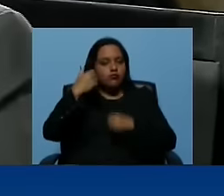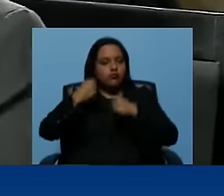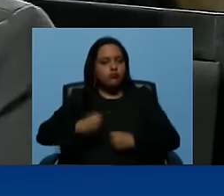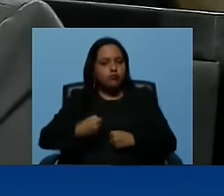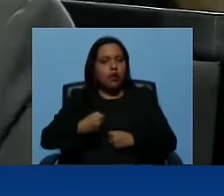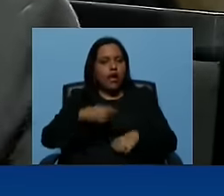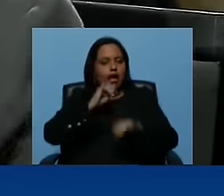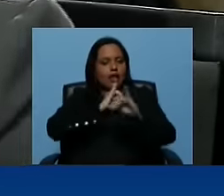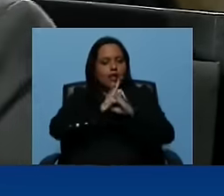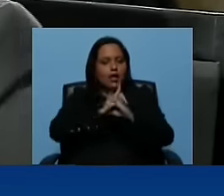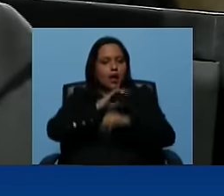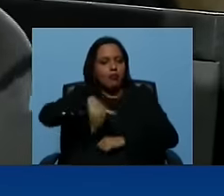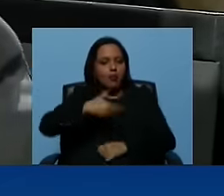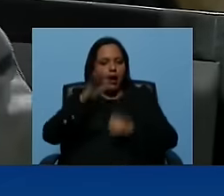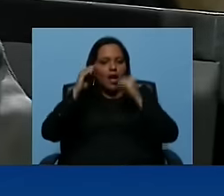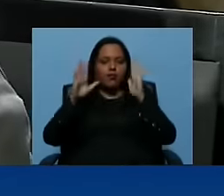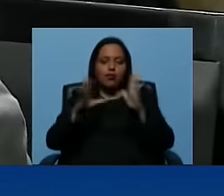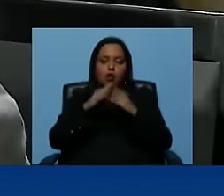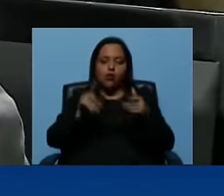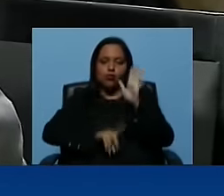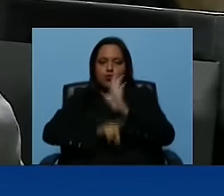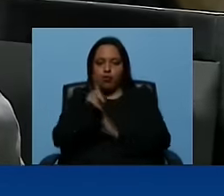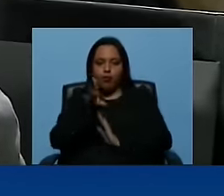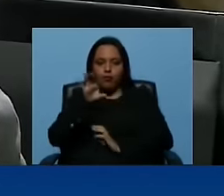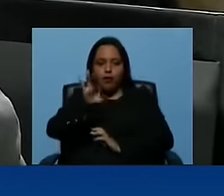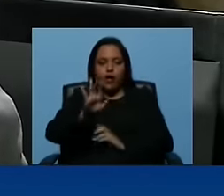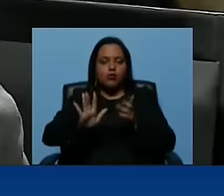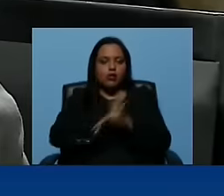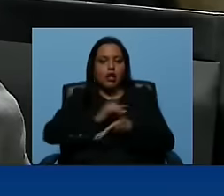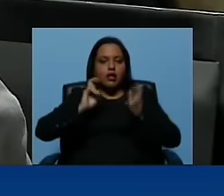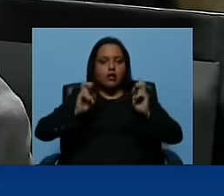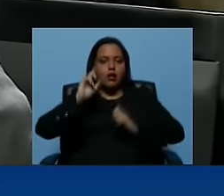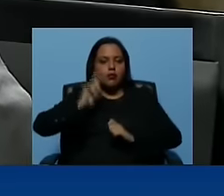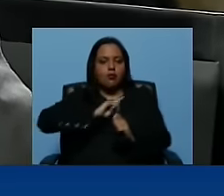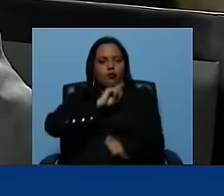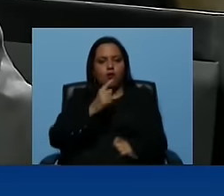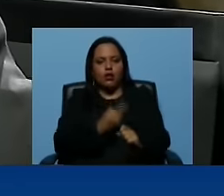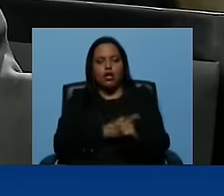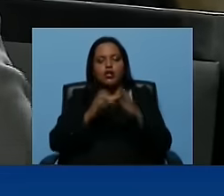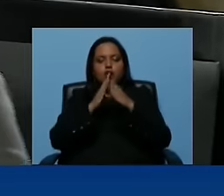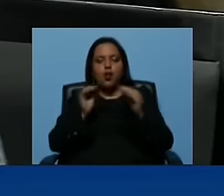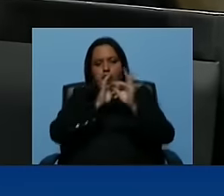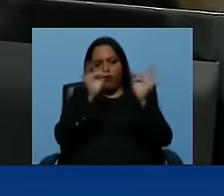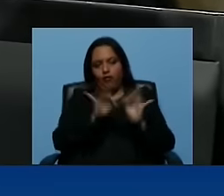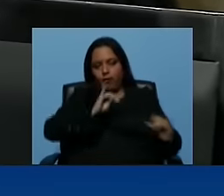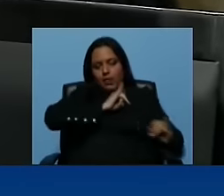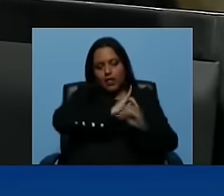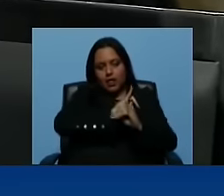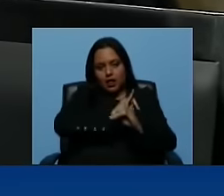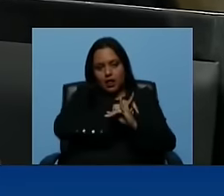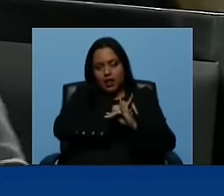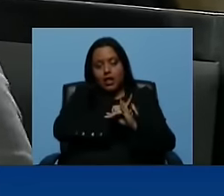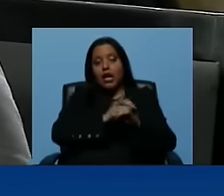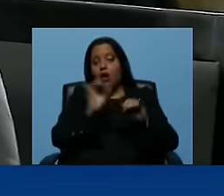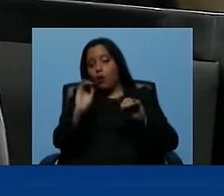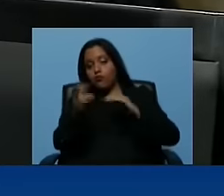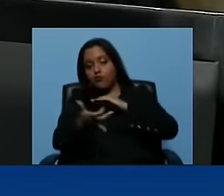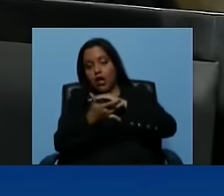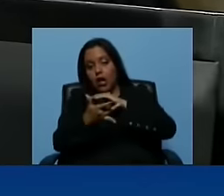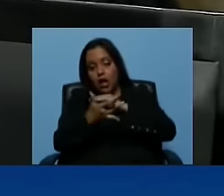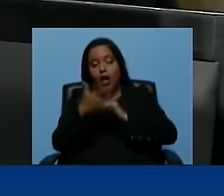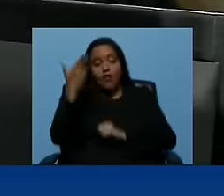que permita atender todo el desarrollo de la República en esta materia y fortalecer todas estas plataformas tecnológicas, entendiendo que ya